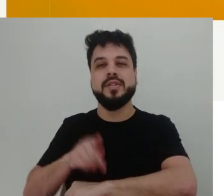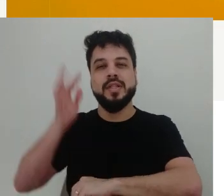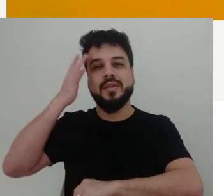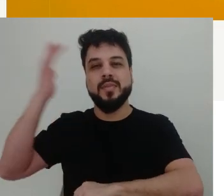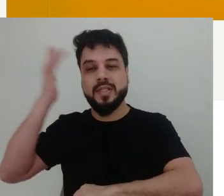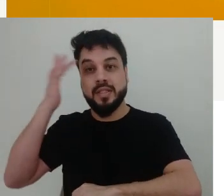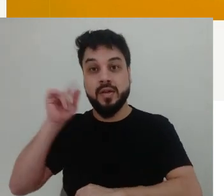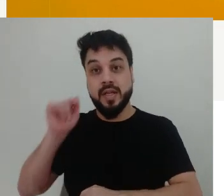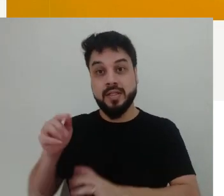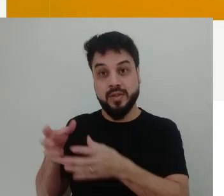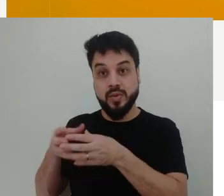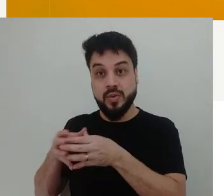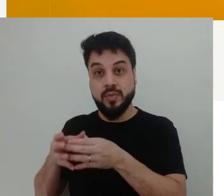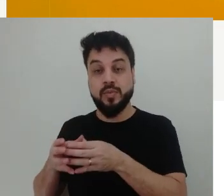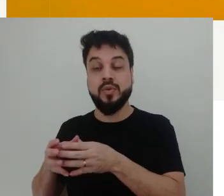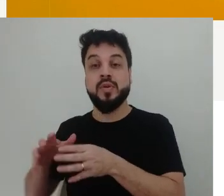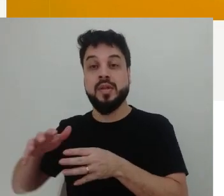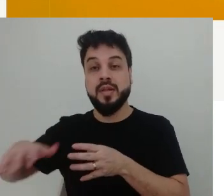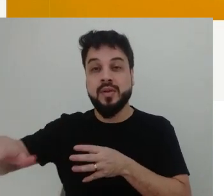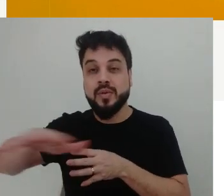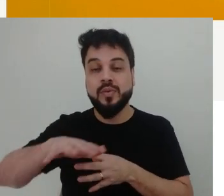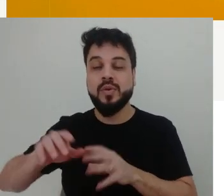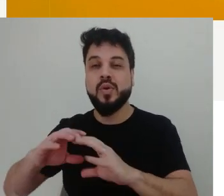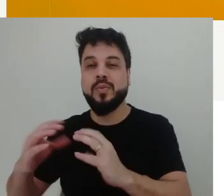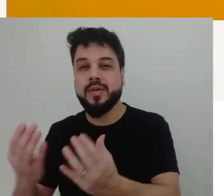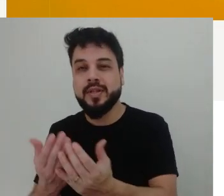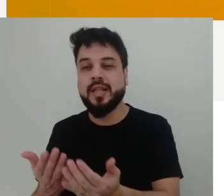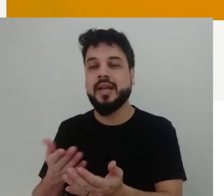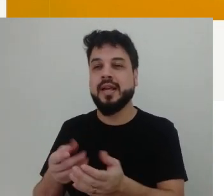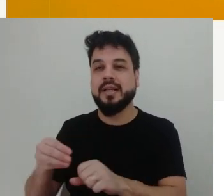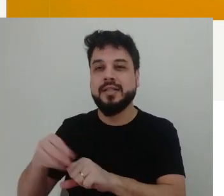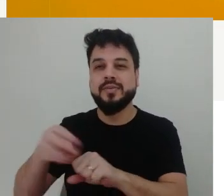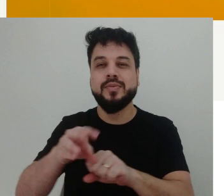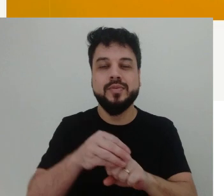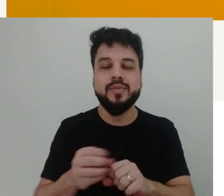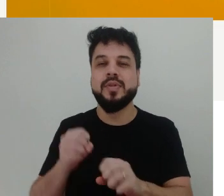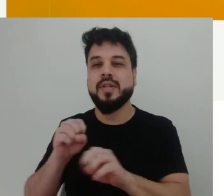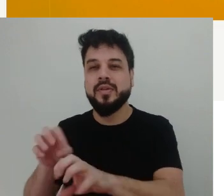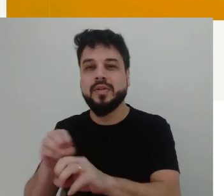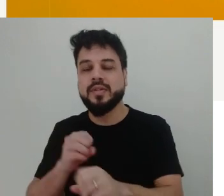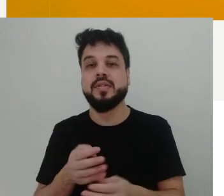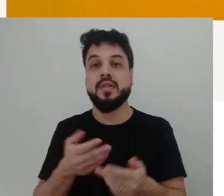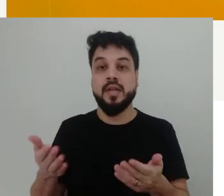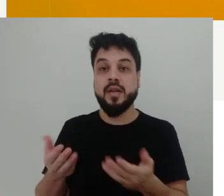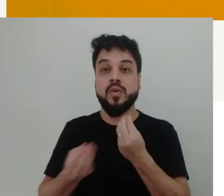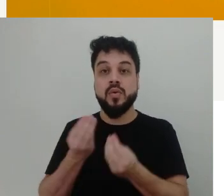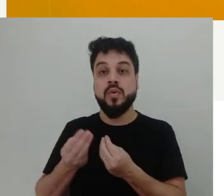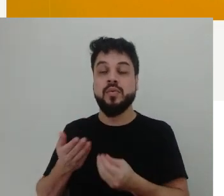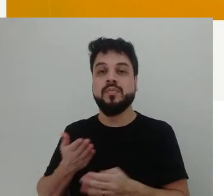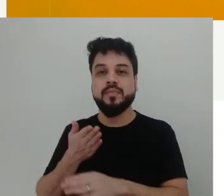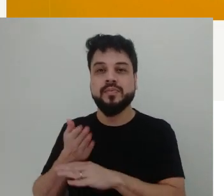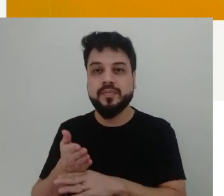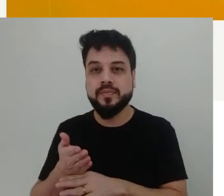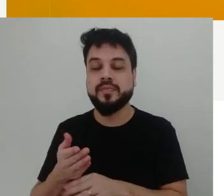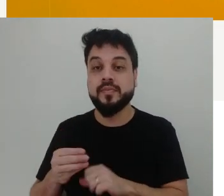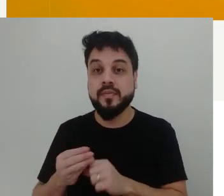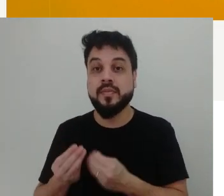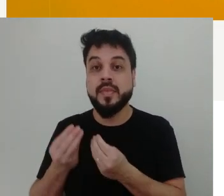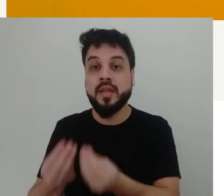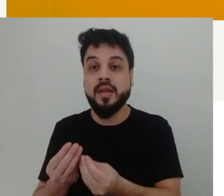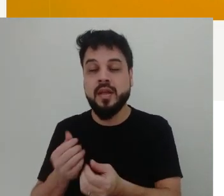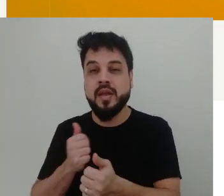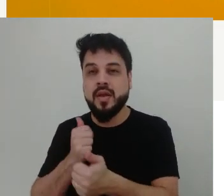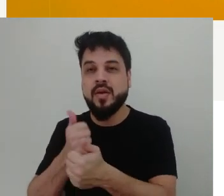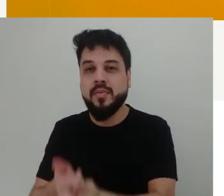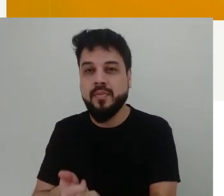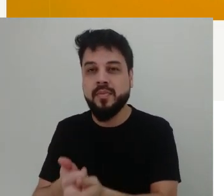aqui com a Mareia, com tudo isso agora. Bom, eu vou ler aqui o comentário do Júlio, nosso professor, Júlio Moreira, que